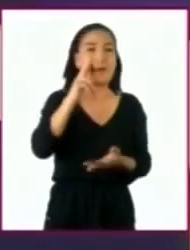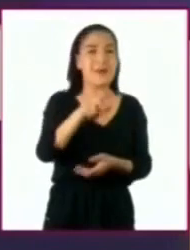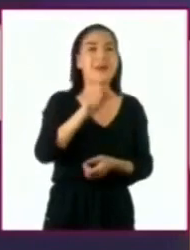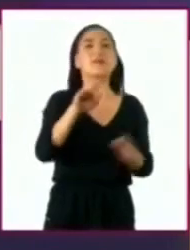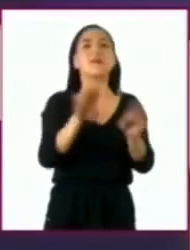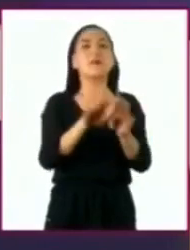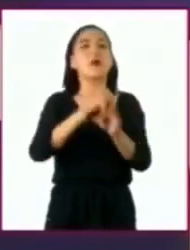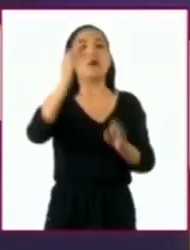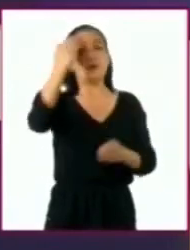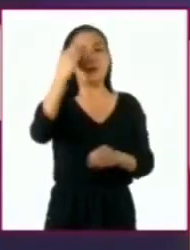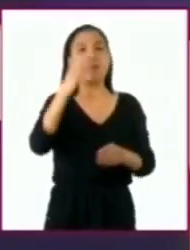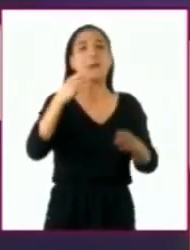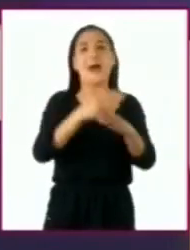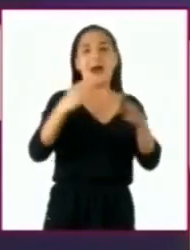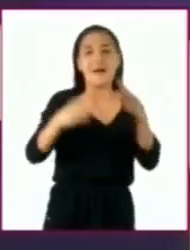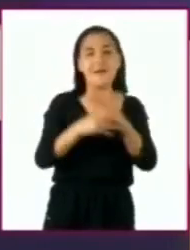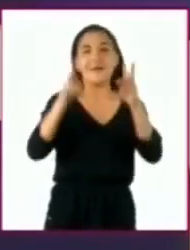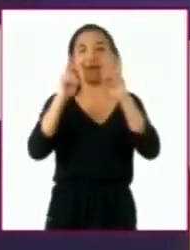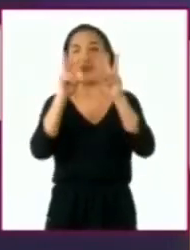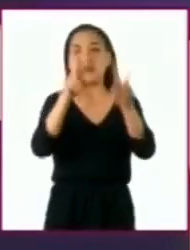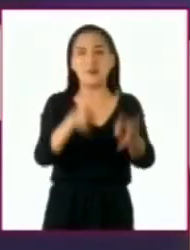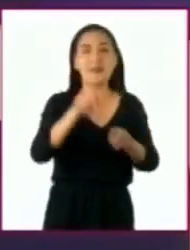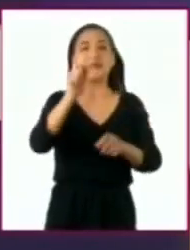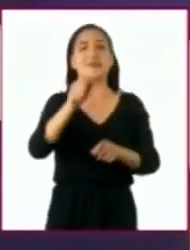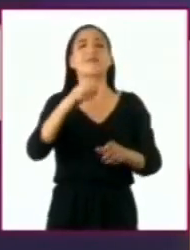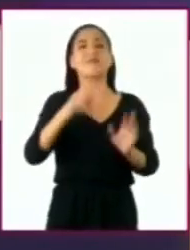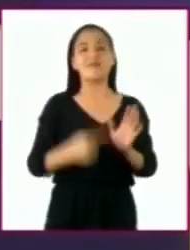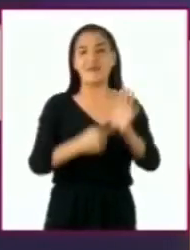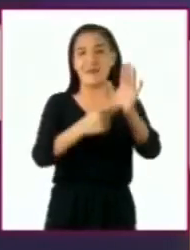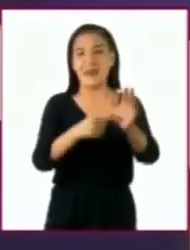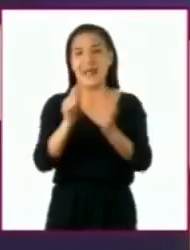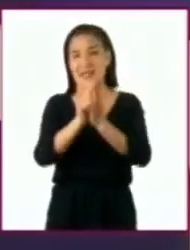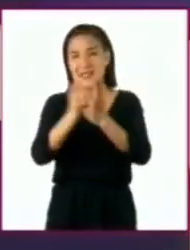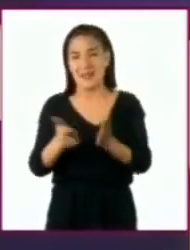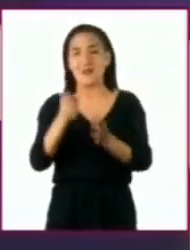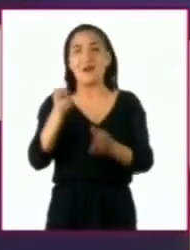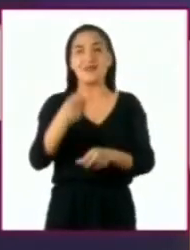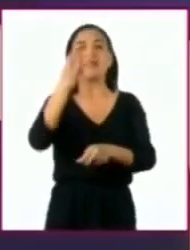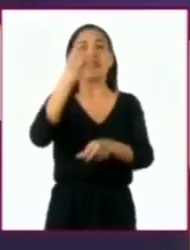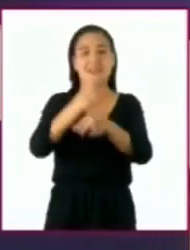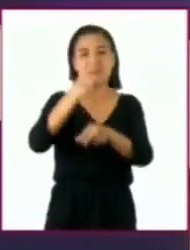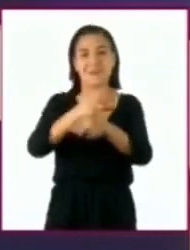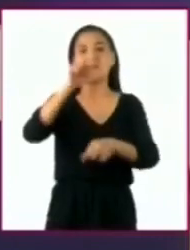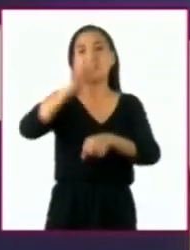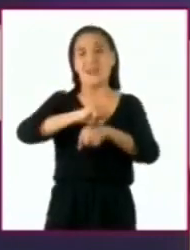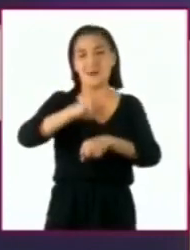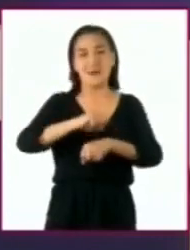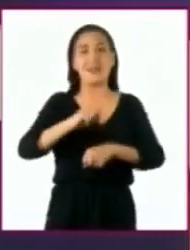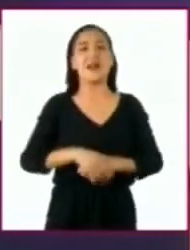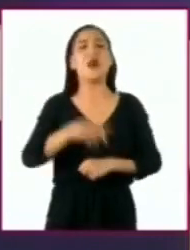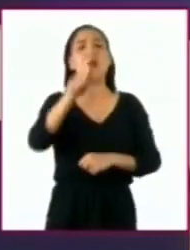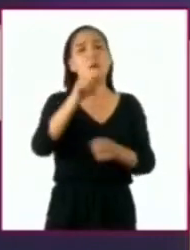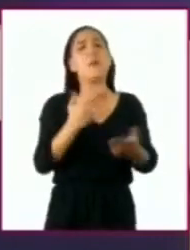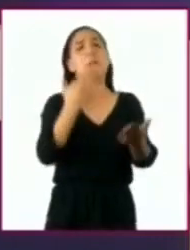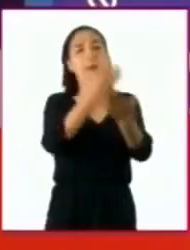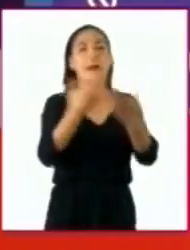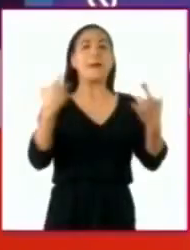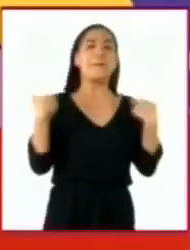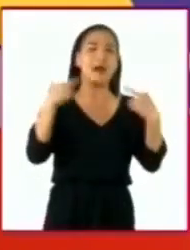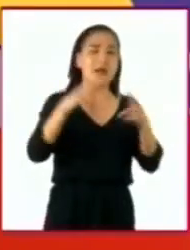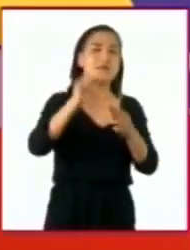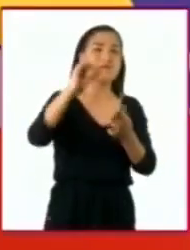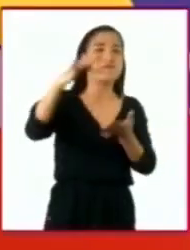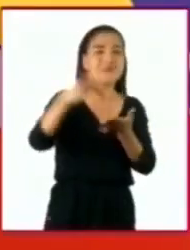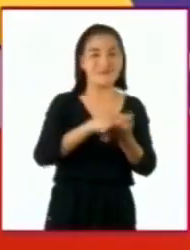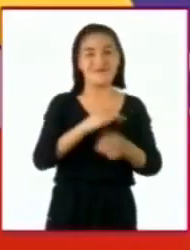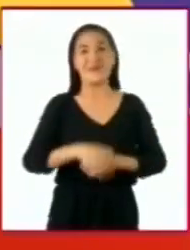material documental y visual que les ofrece su libro de texto de tercer grado de secundaria y pedir apoyo a sus maestros.